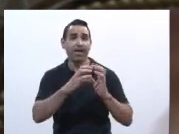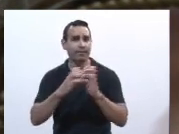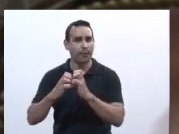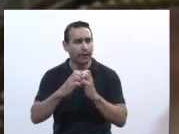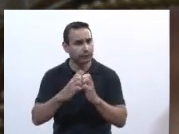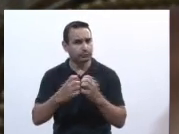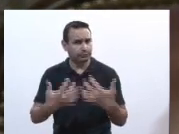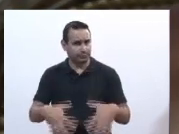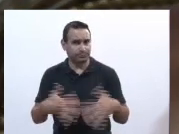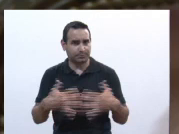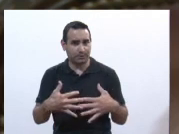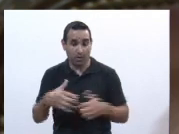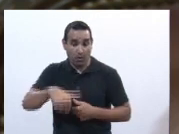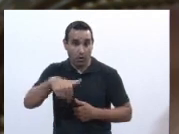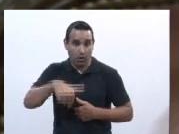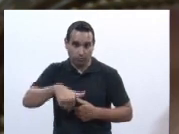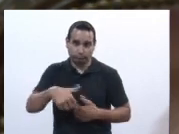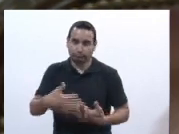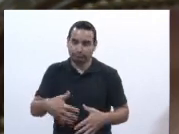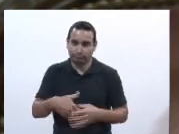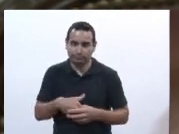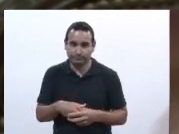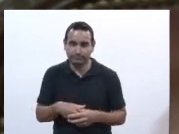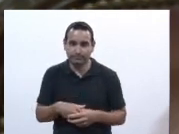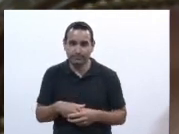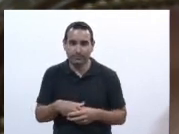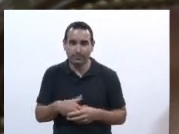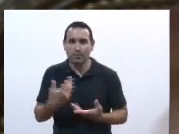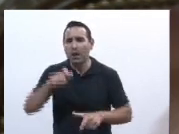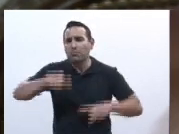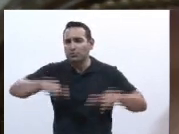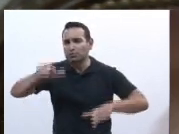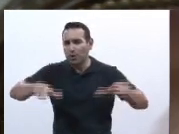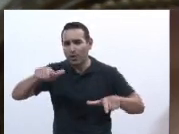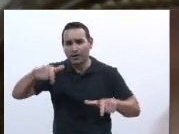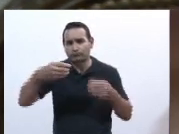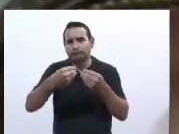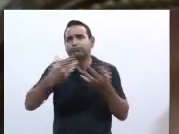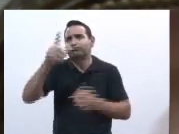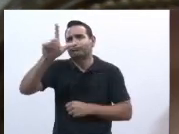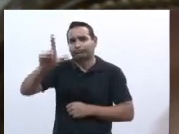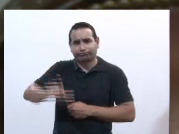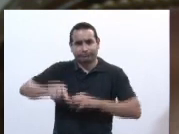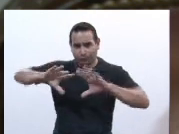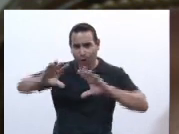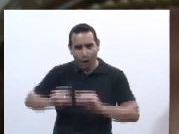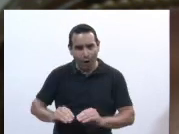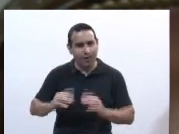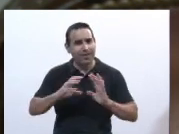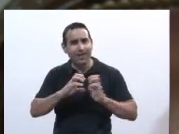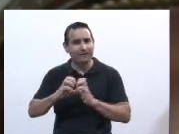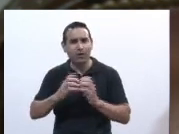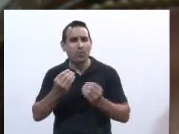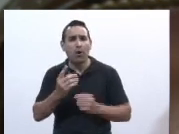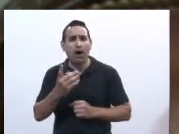fuertes como el que estamos asistiendo al día de hoy para muchas personas en la Argentina, no se definen